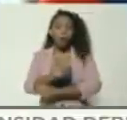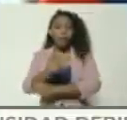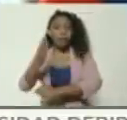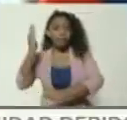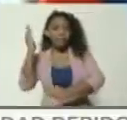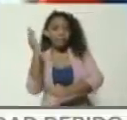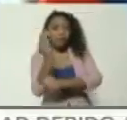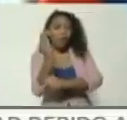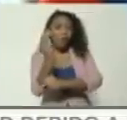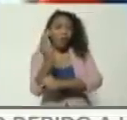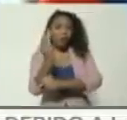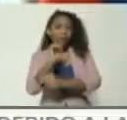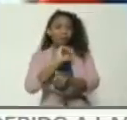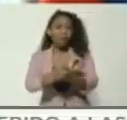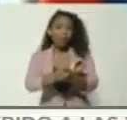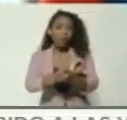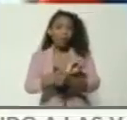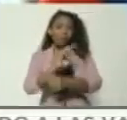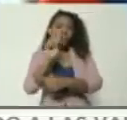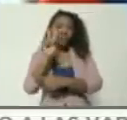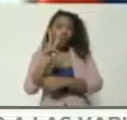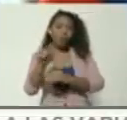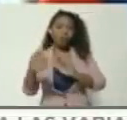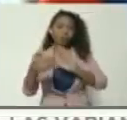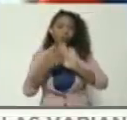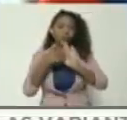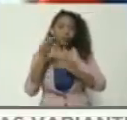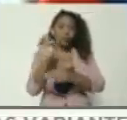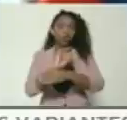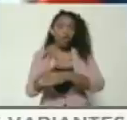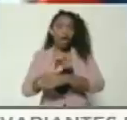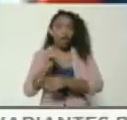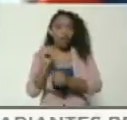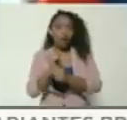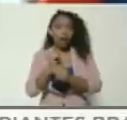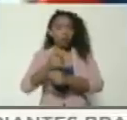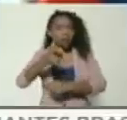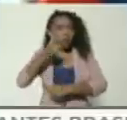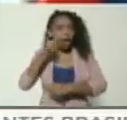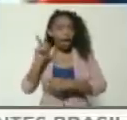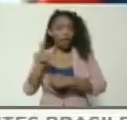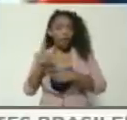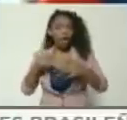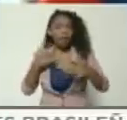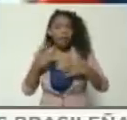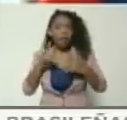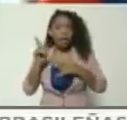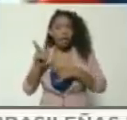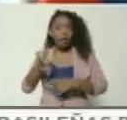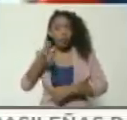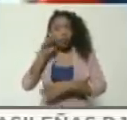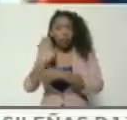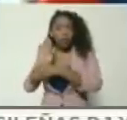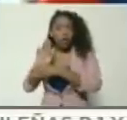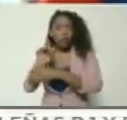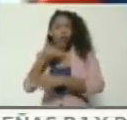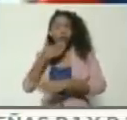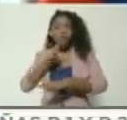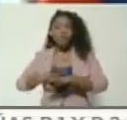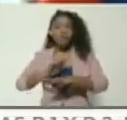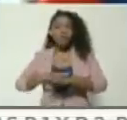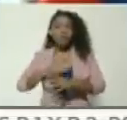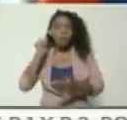aprehensión contra los 2 funcionarios implicados en estos hechos que los custodiaban por los delitos de